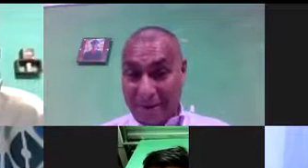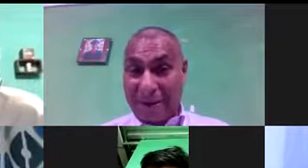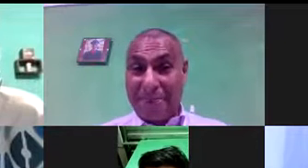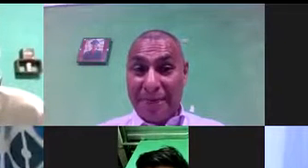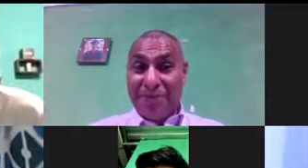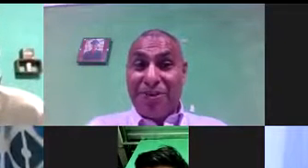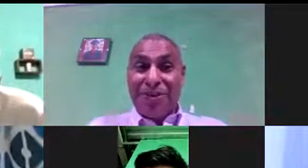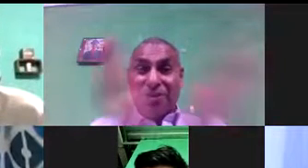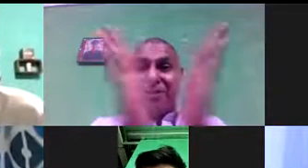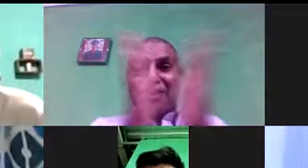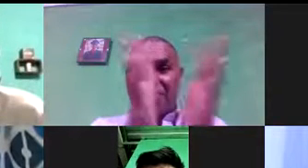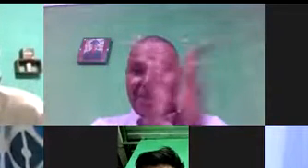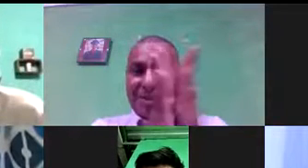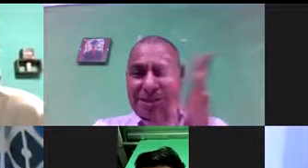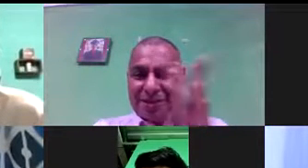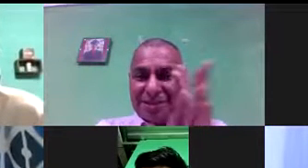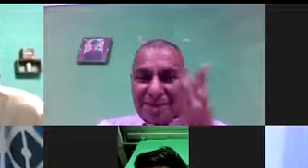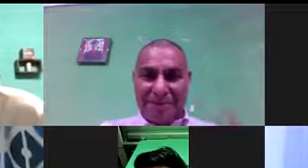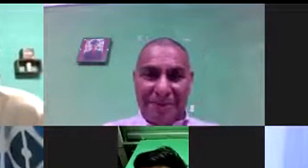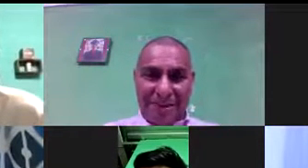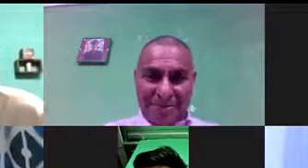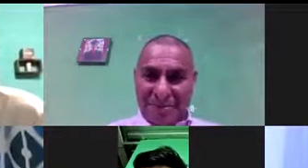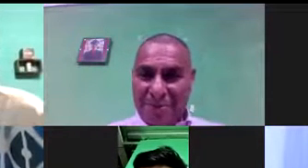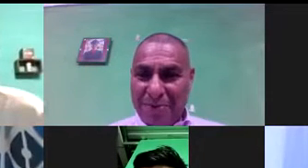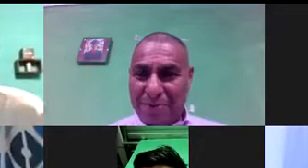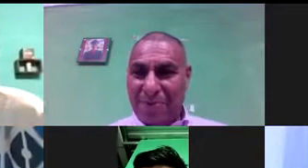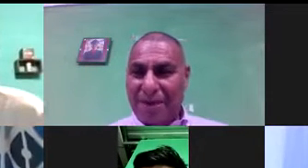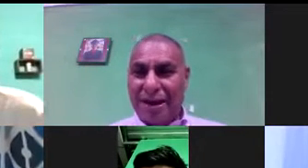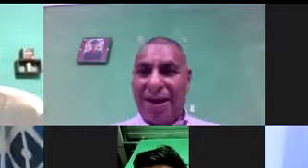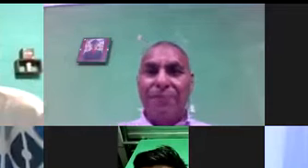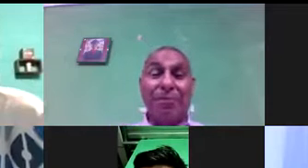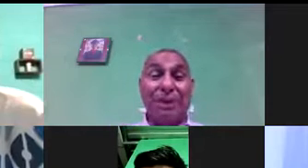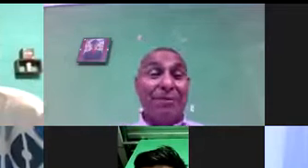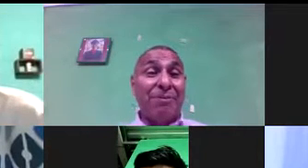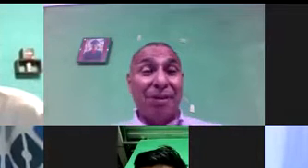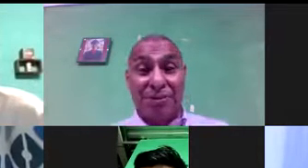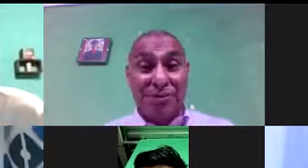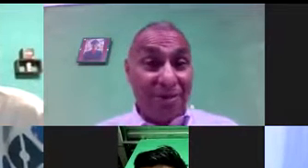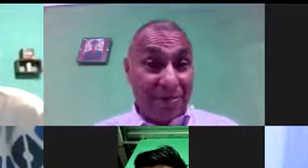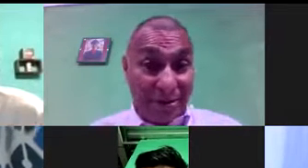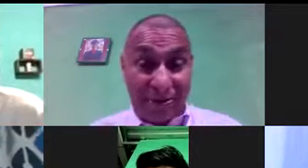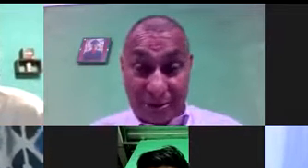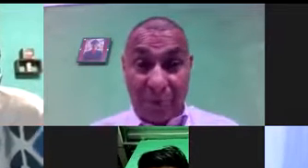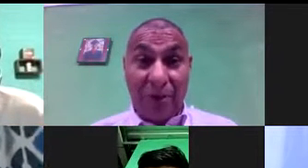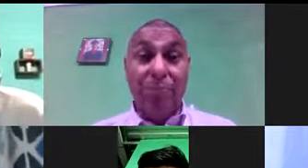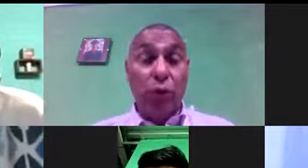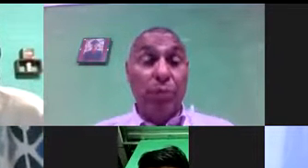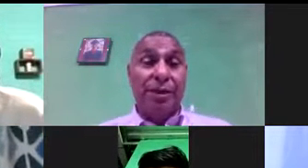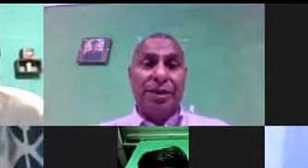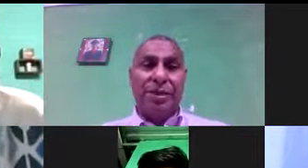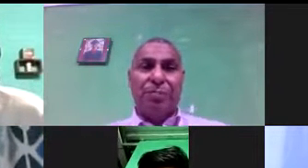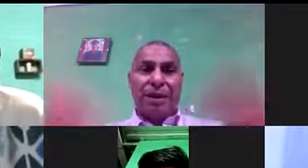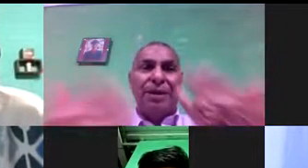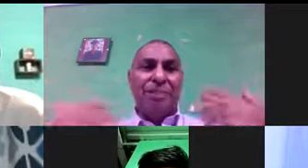Yes. Okay. Very good. Good job. Excelente. Good job. Muy bien. Mañana vamos a continuar con esto. Es un buen, muy